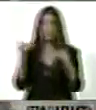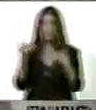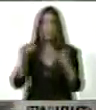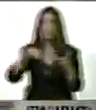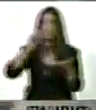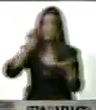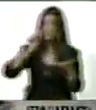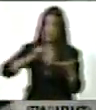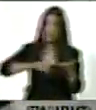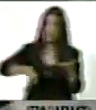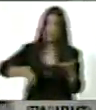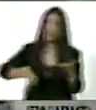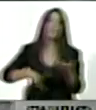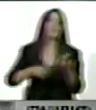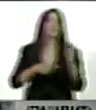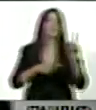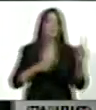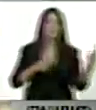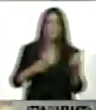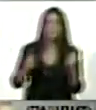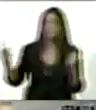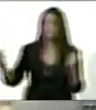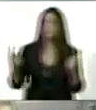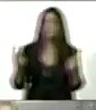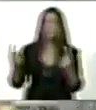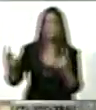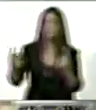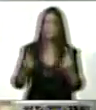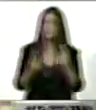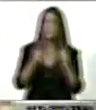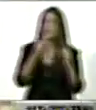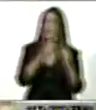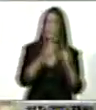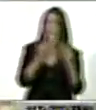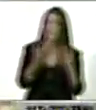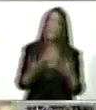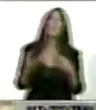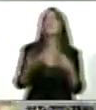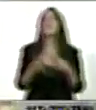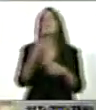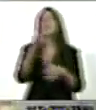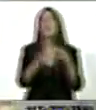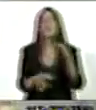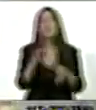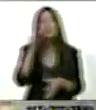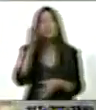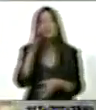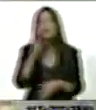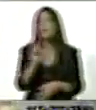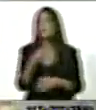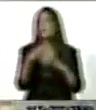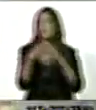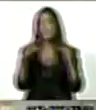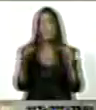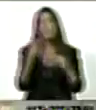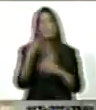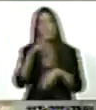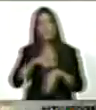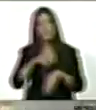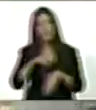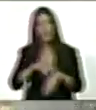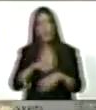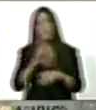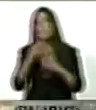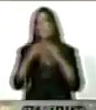firmado por los representantes de los partidos Acción Democrática, Primero Justicia, todos los partidos Un Nuevo Tiempo, todos